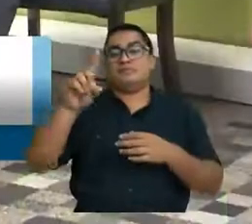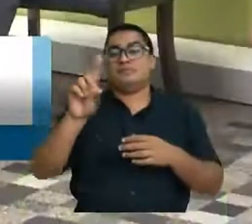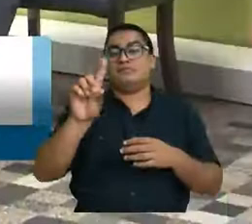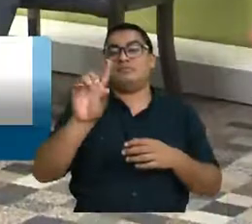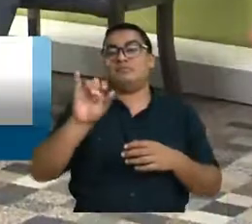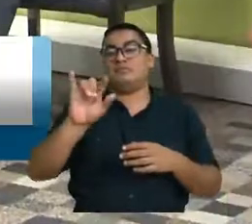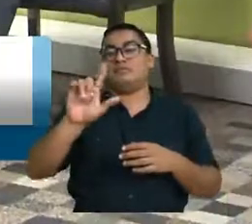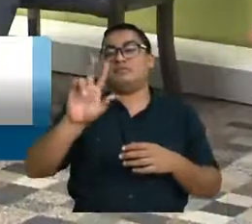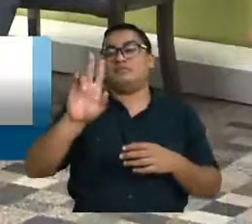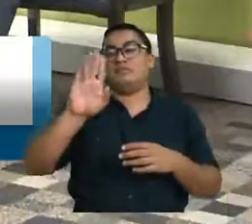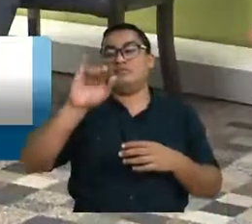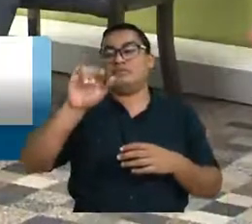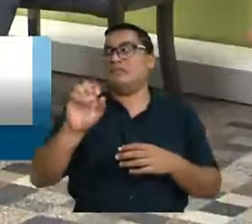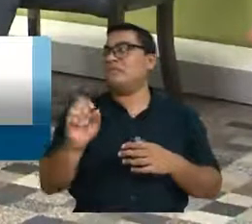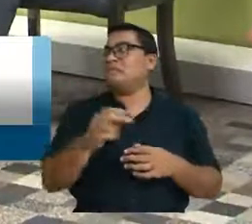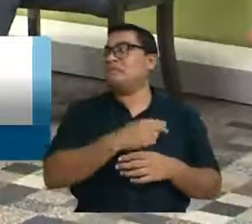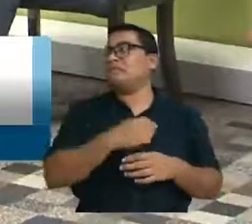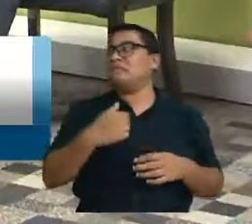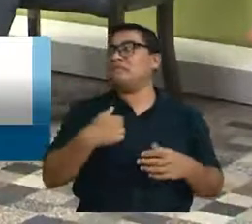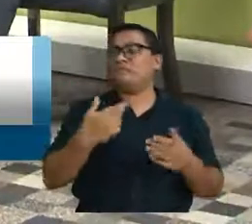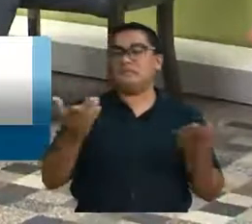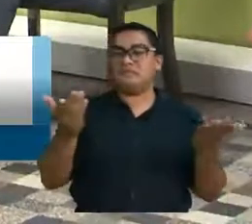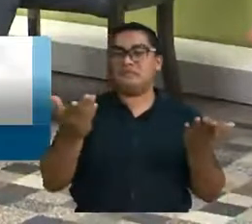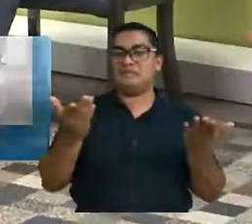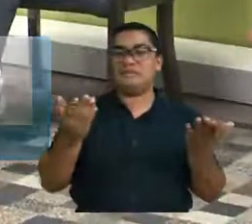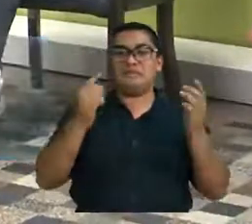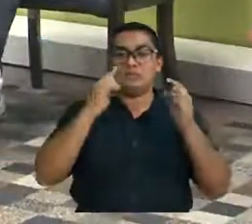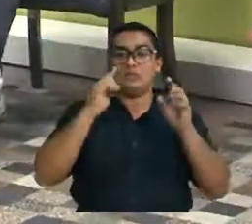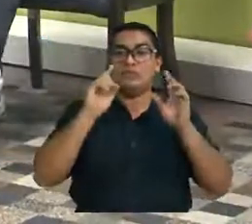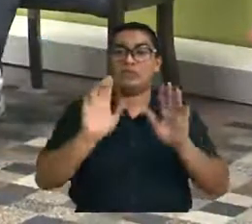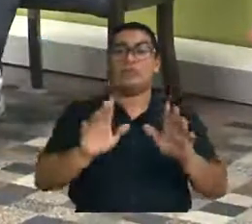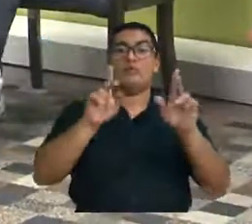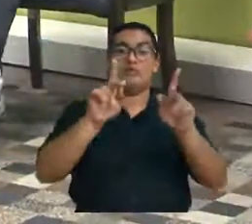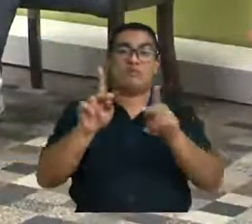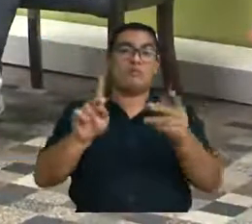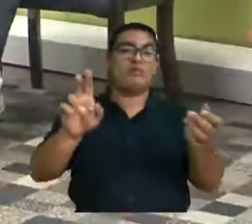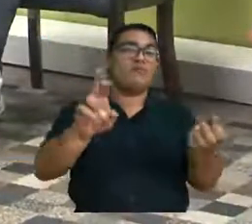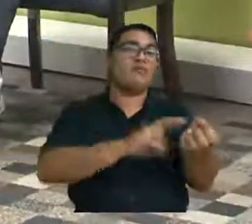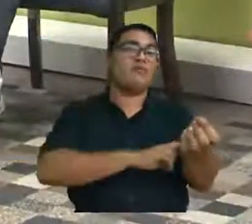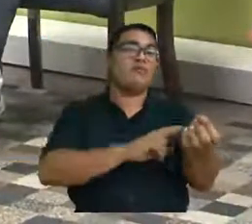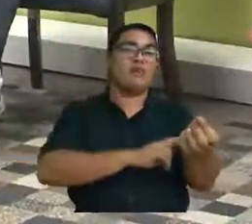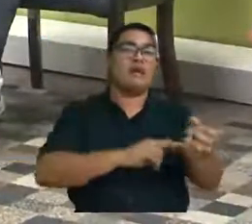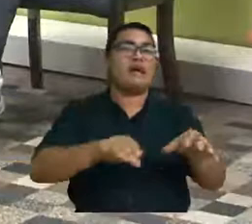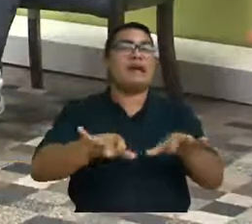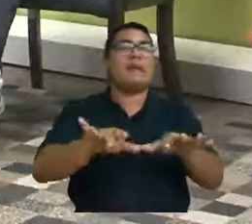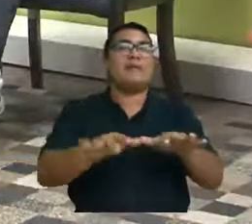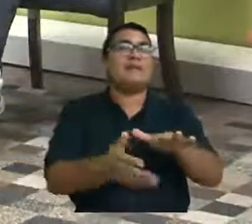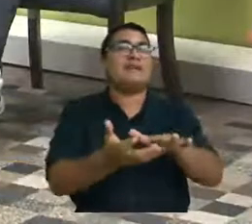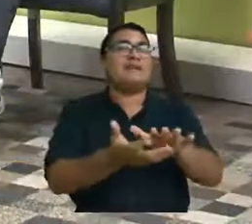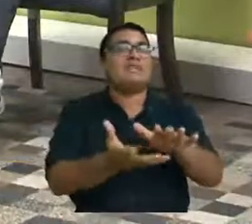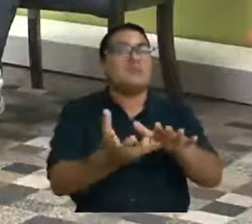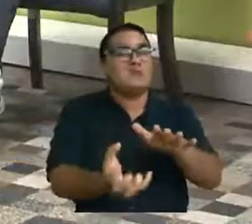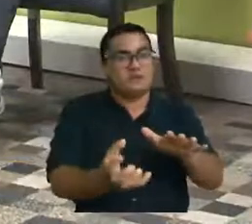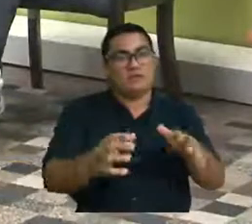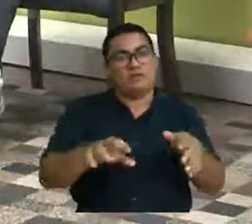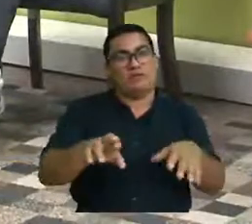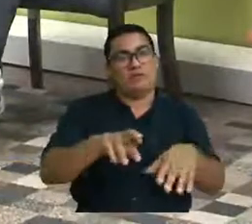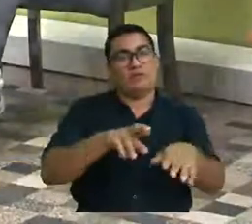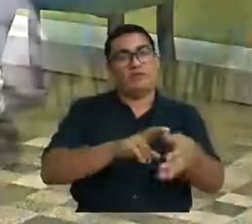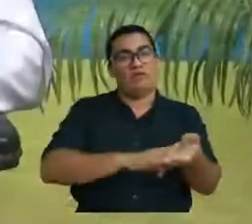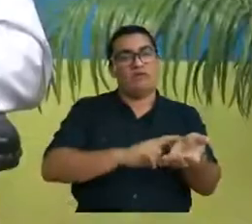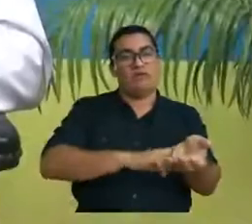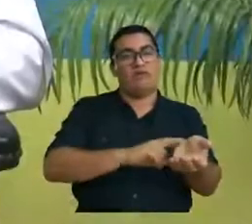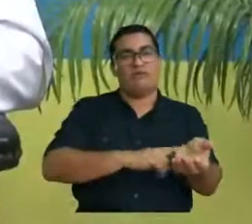tratamiento que nosotros estamos usando, pero para tratar al paciente que tenga un pie diabético. Los pacientes